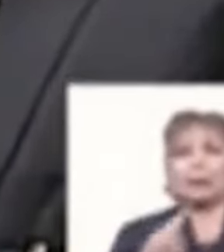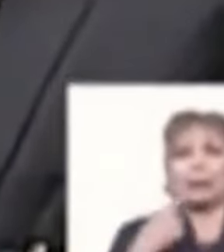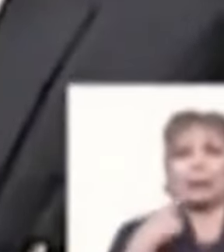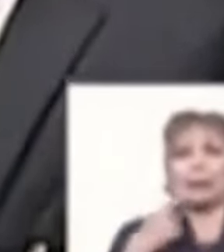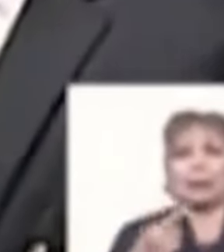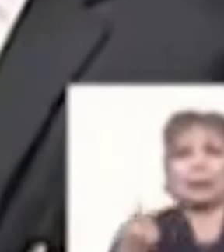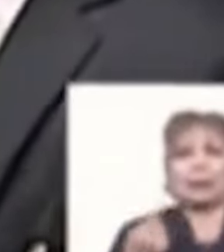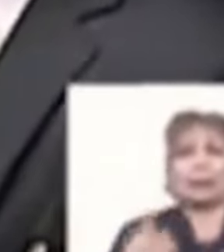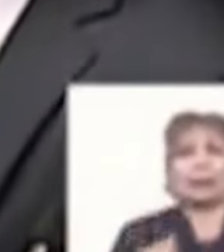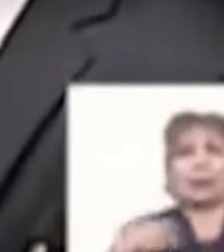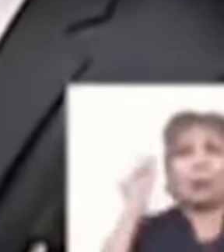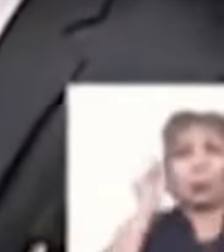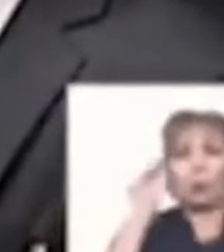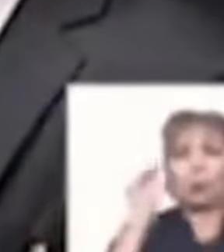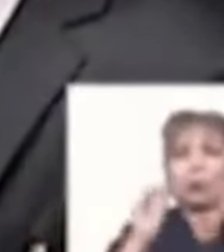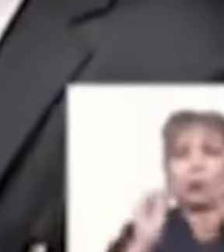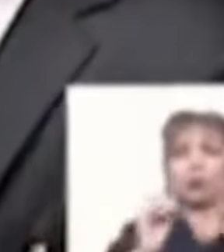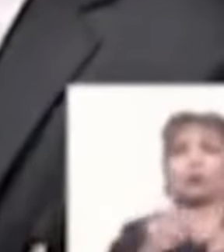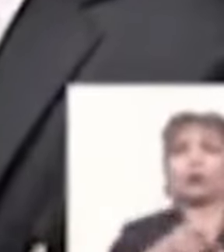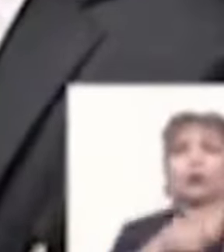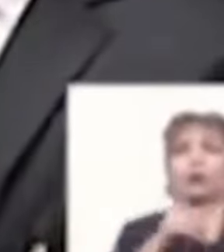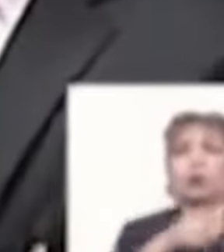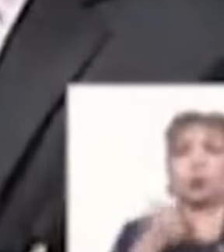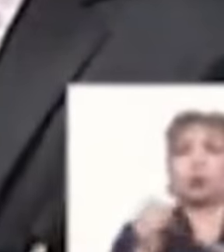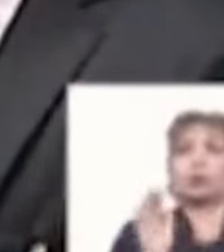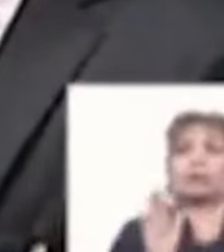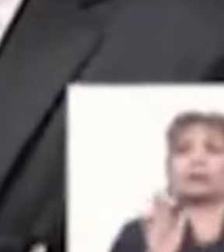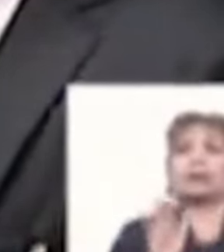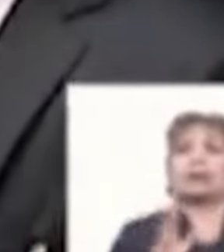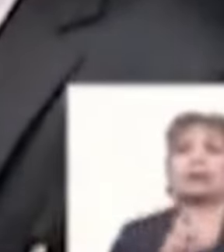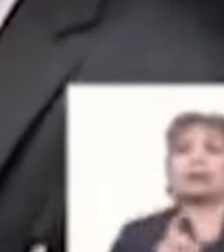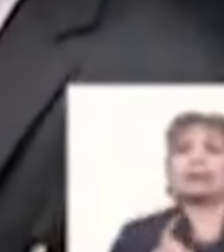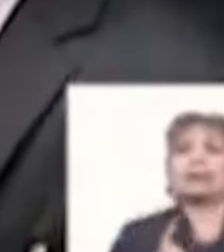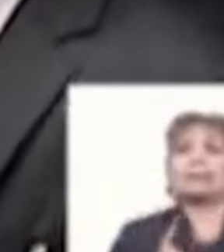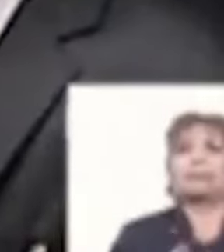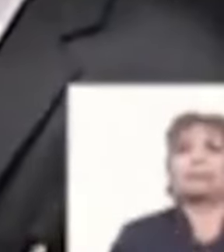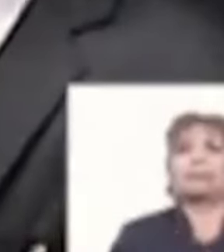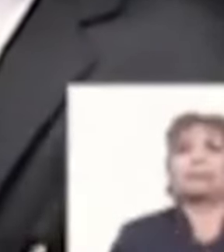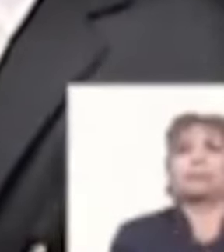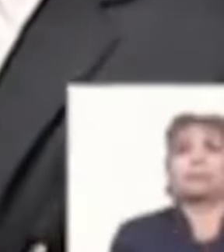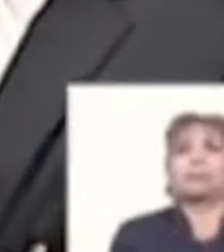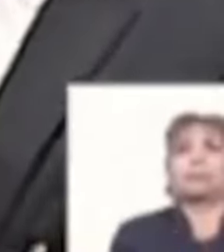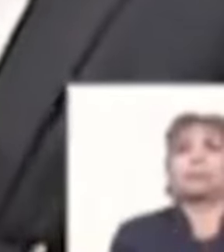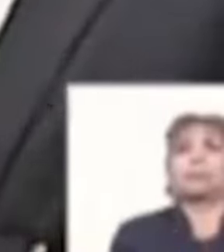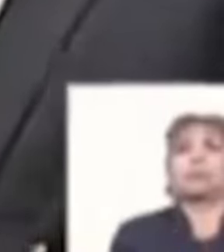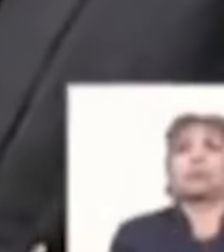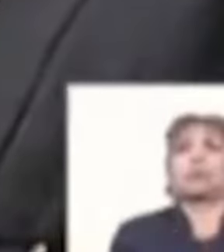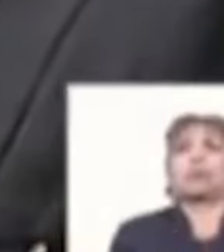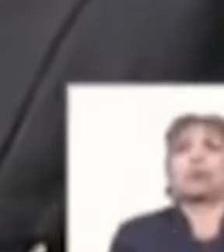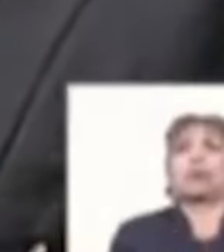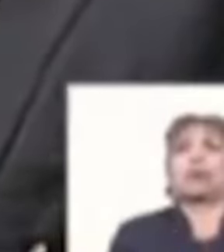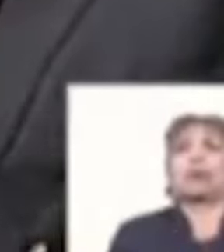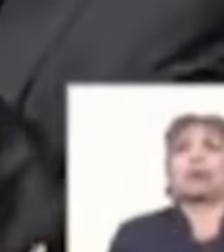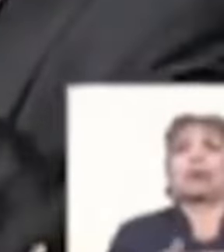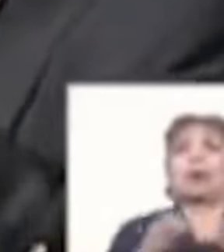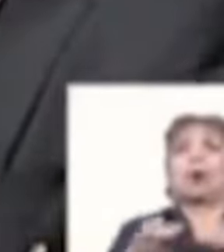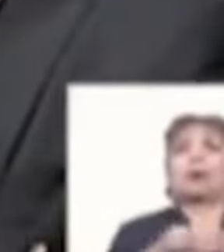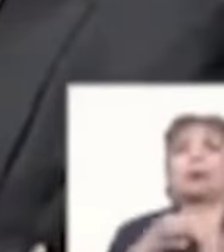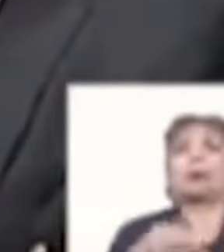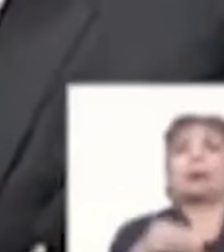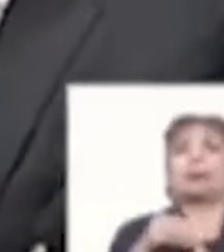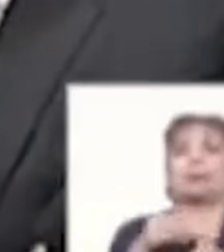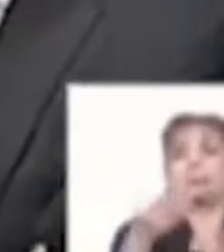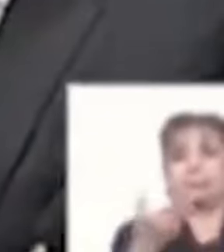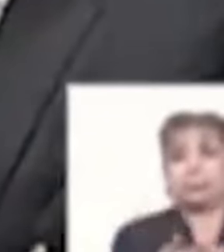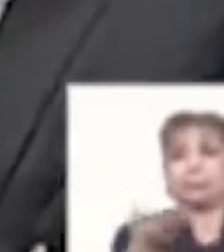opinión, sino también un representante de la comisión especial, si puede